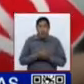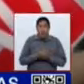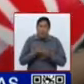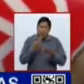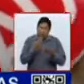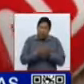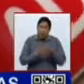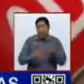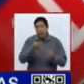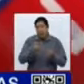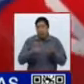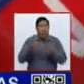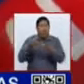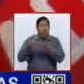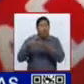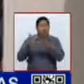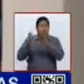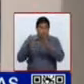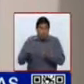justicia que quería. La directora